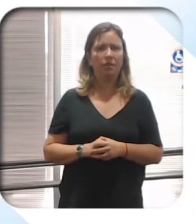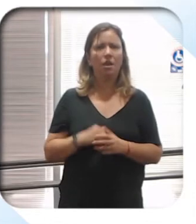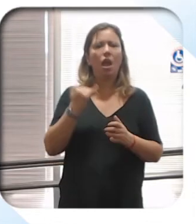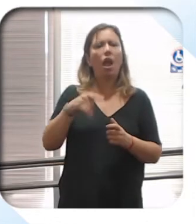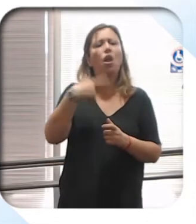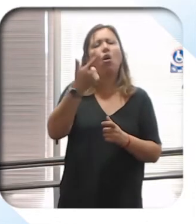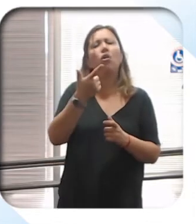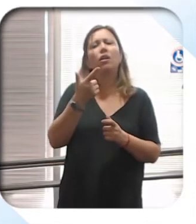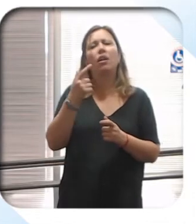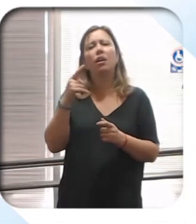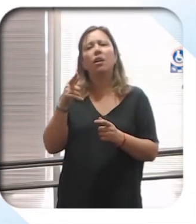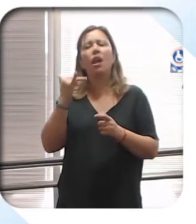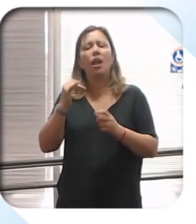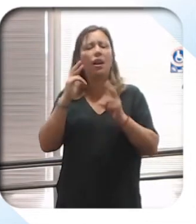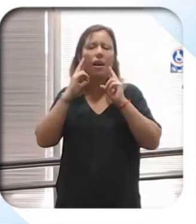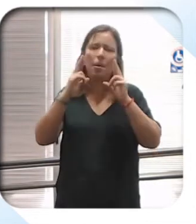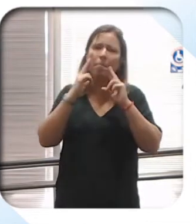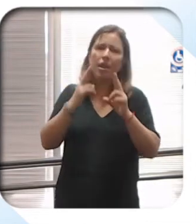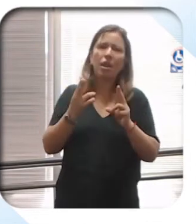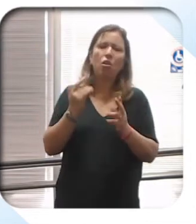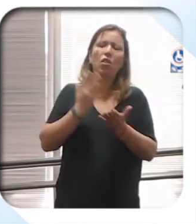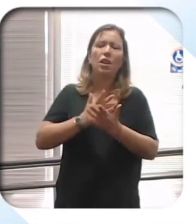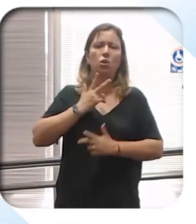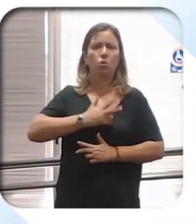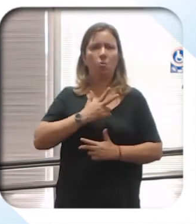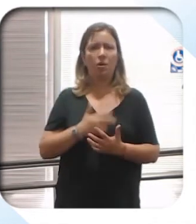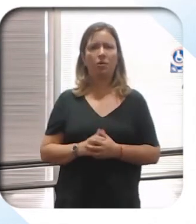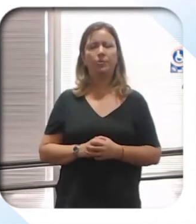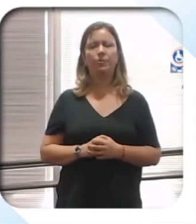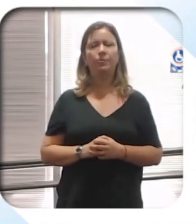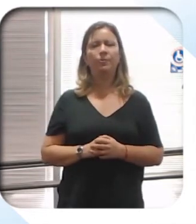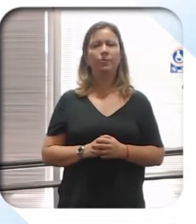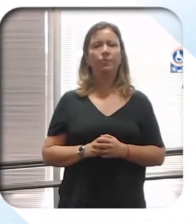otra visión, ¿sí? De respeto, de derechos humanos.